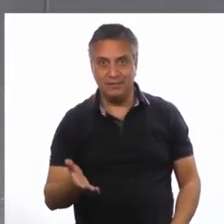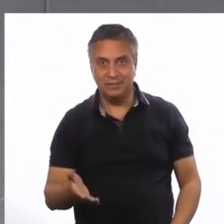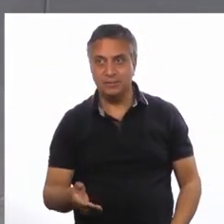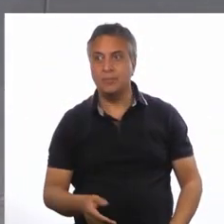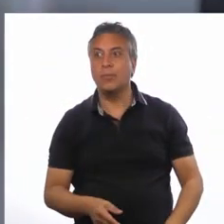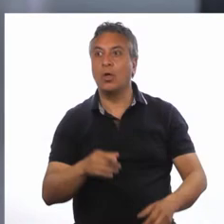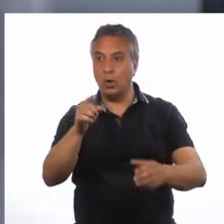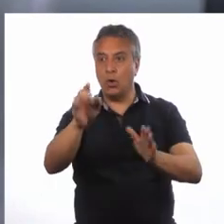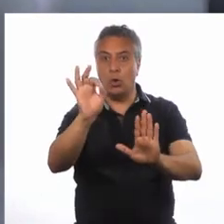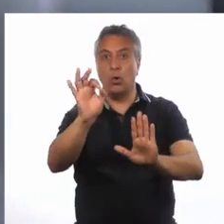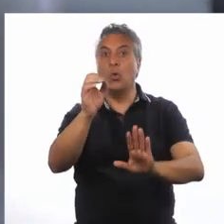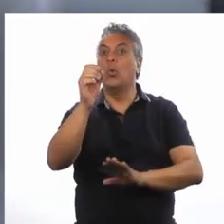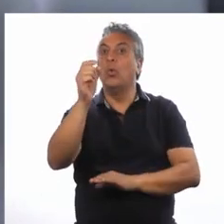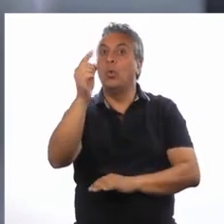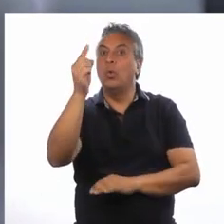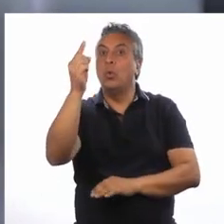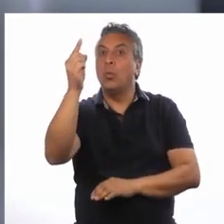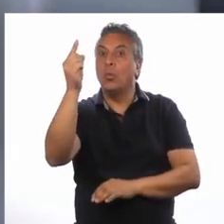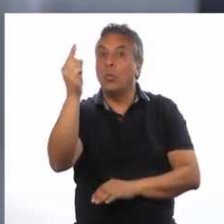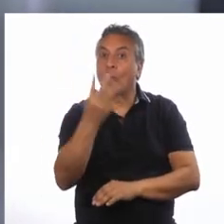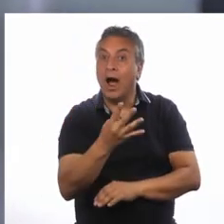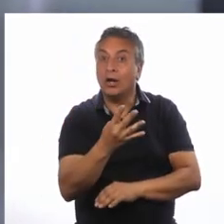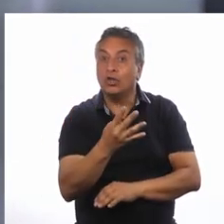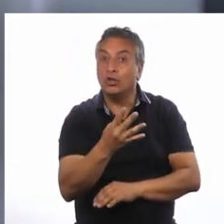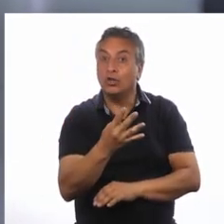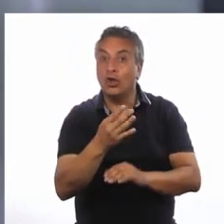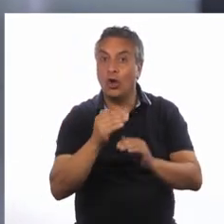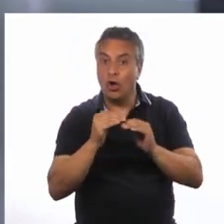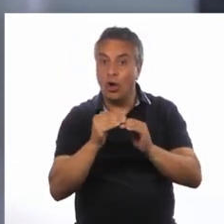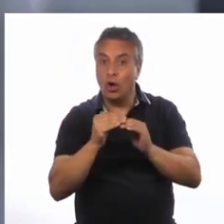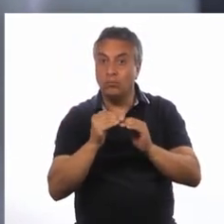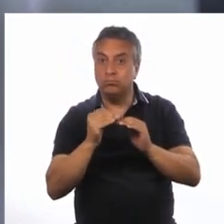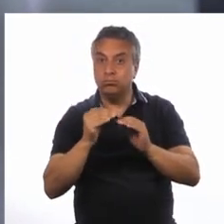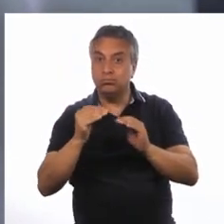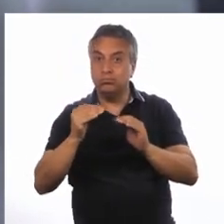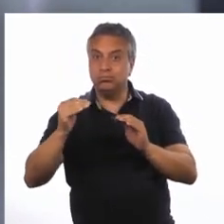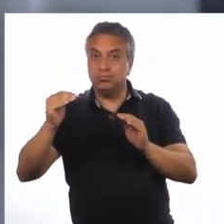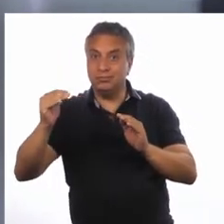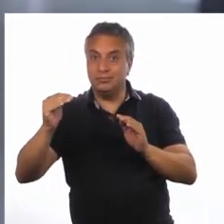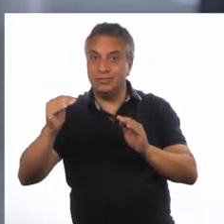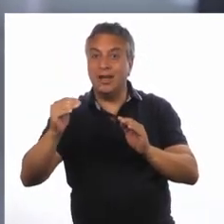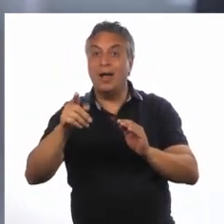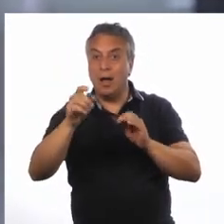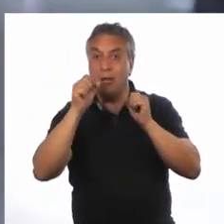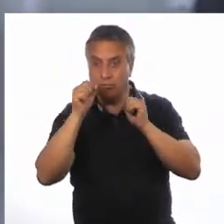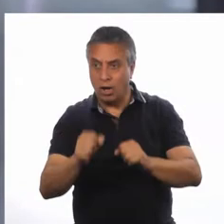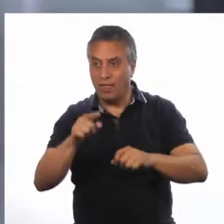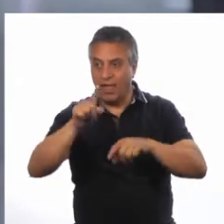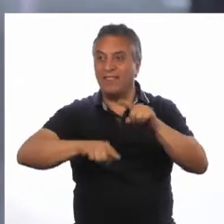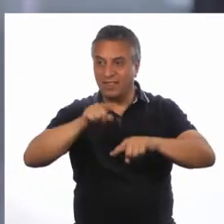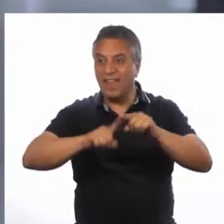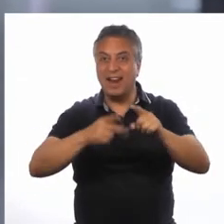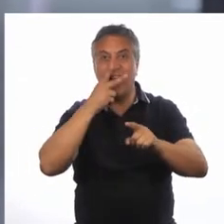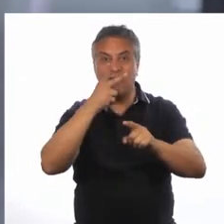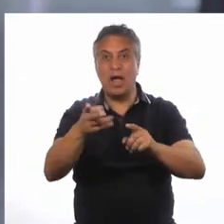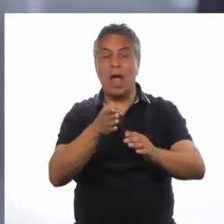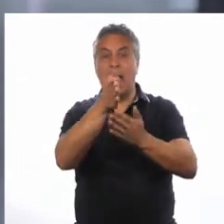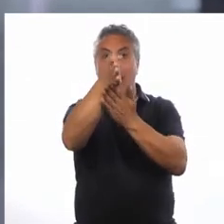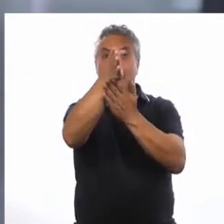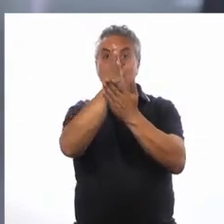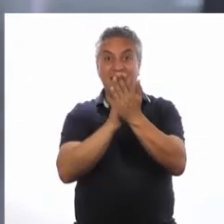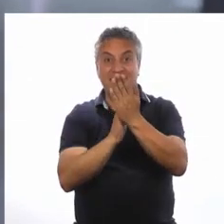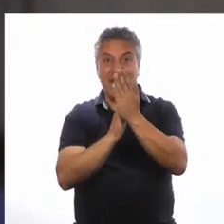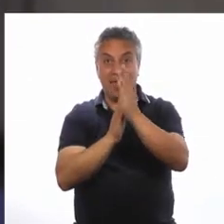Cuarto creciente. Durante esta fase, el cuarto creciente, podemos ver desde la Tierra la mitad